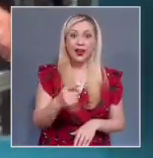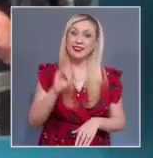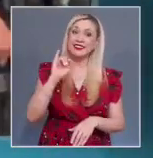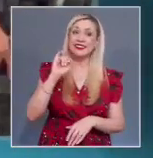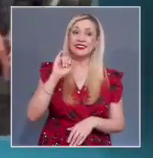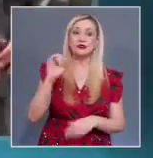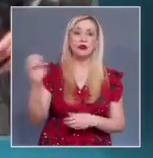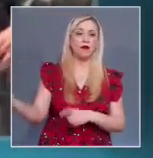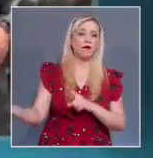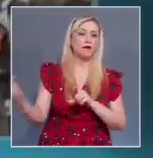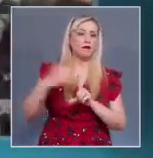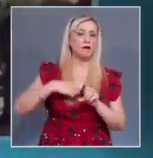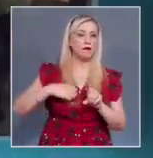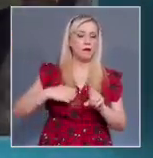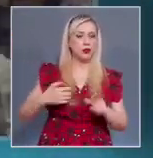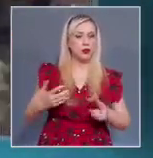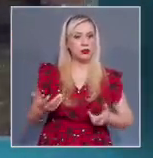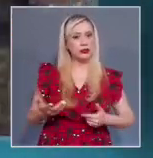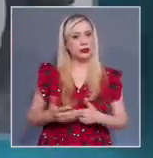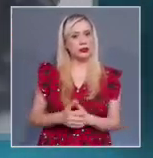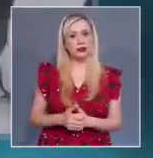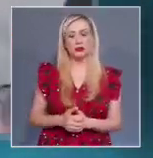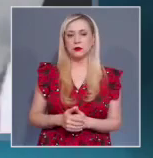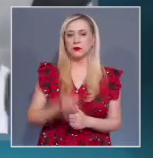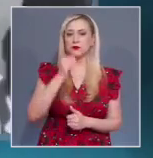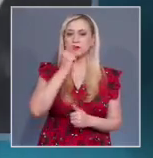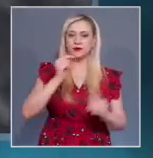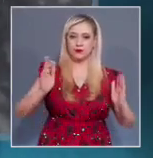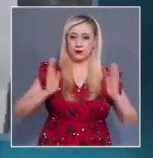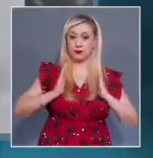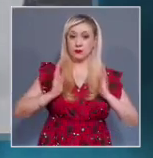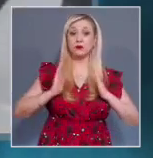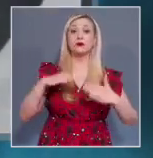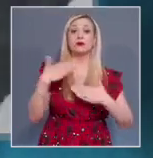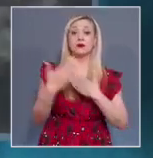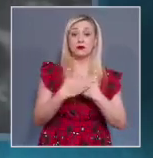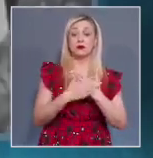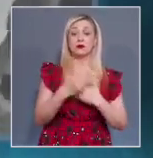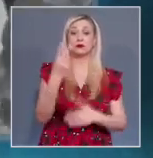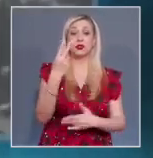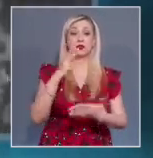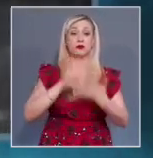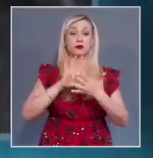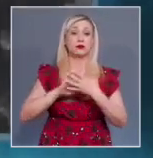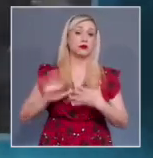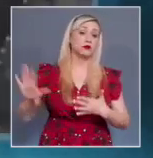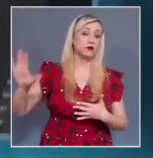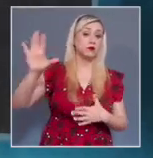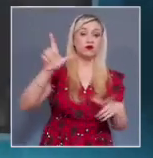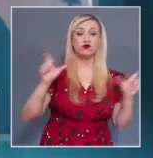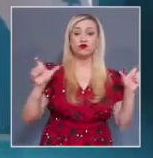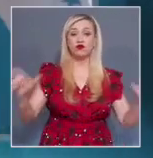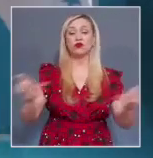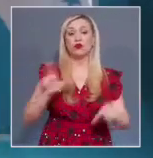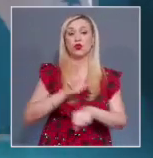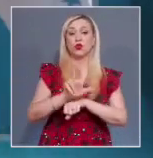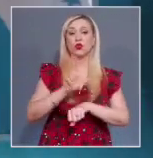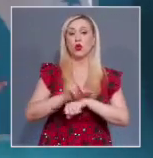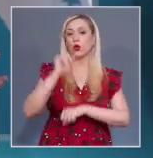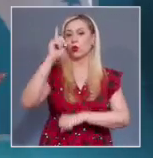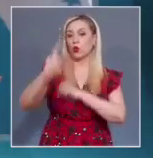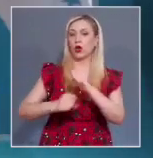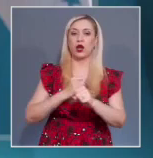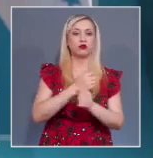La Policía Militar del Orden Público asumirá el mando de las 25 prisiones de Honduras al menos un año, por orden presidencial de Xiomara